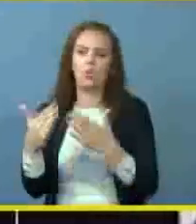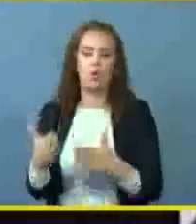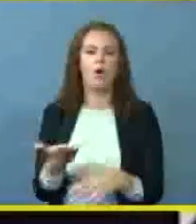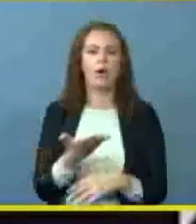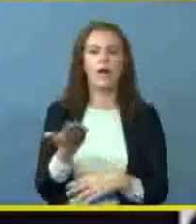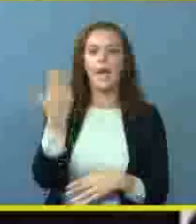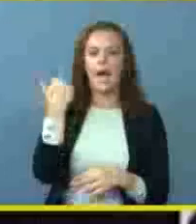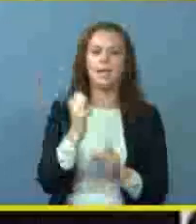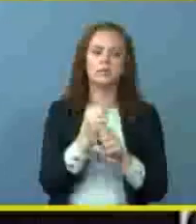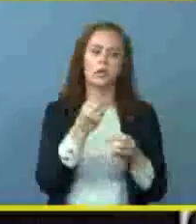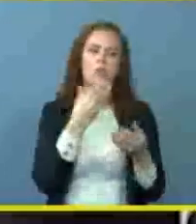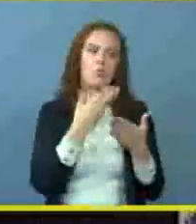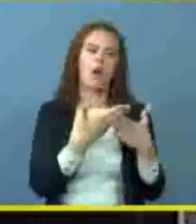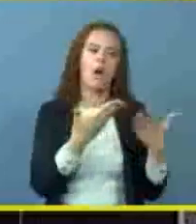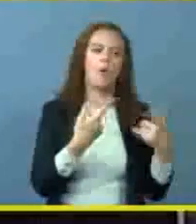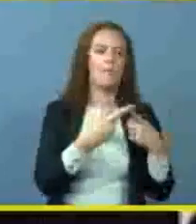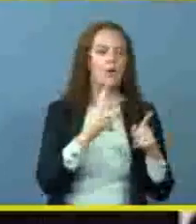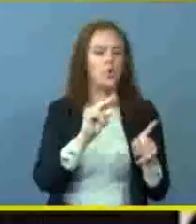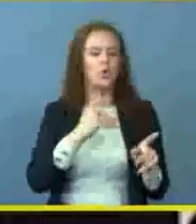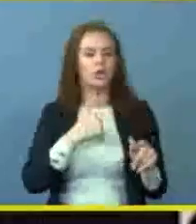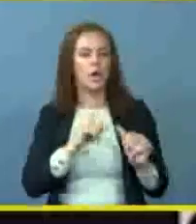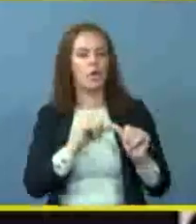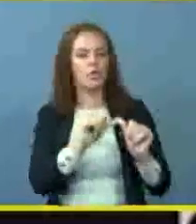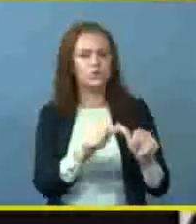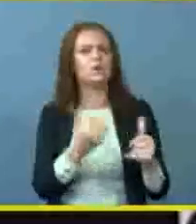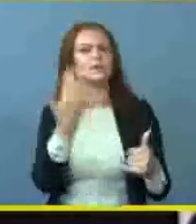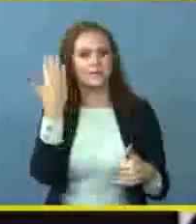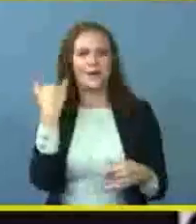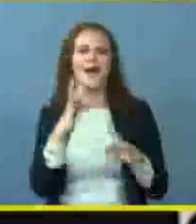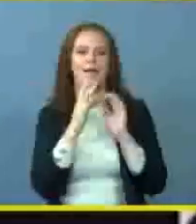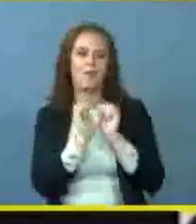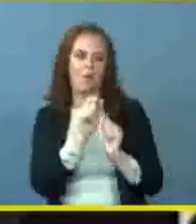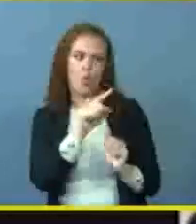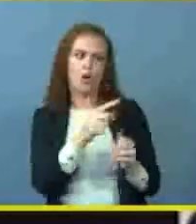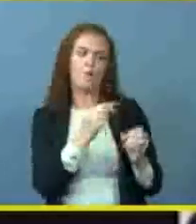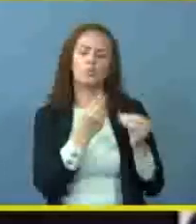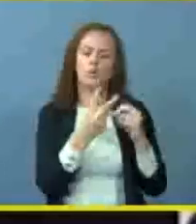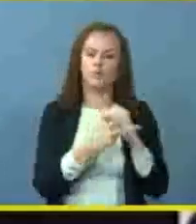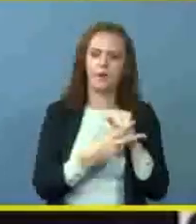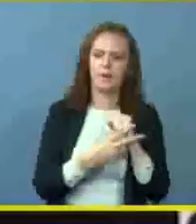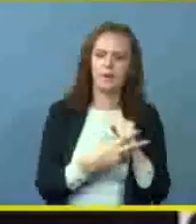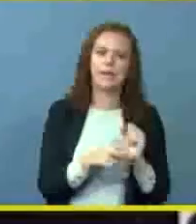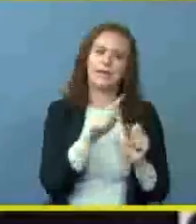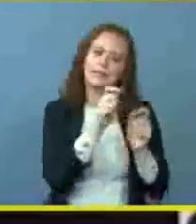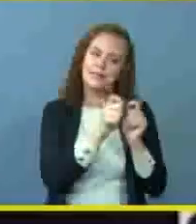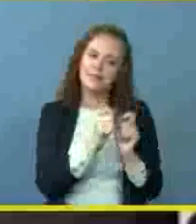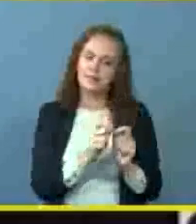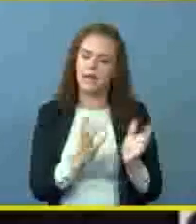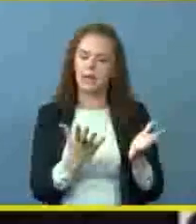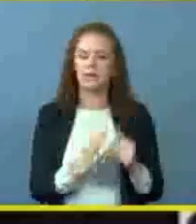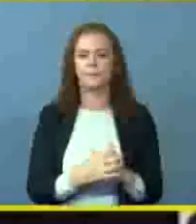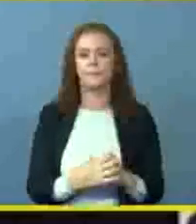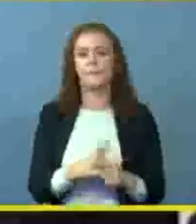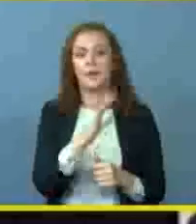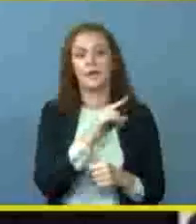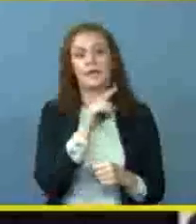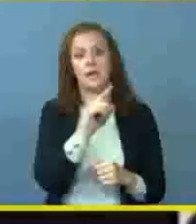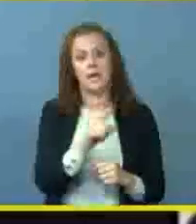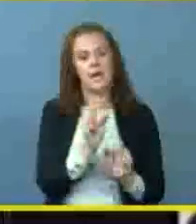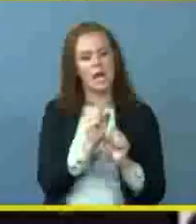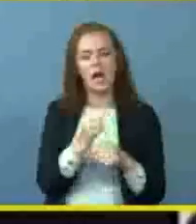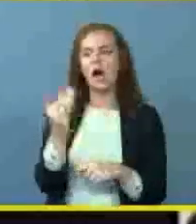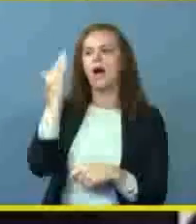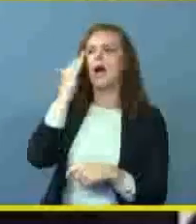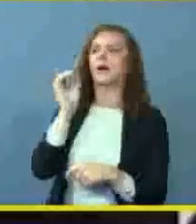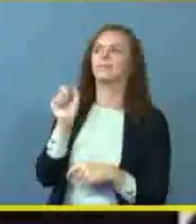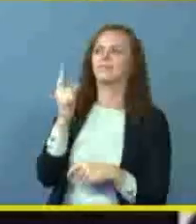que hacía muy buenas cosas, pero no tenía esa constancia. Lo habíamos hablado con él varias veces, ese detalle concretamente, y él pues hizo